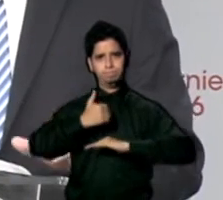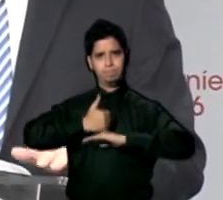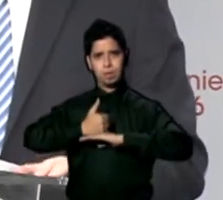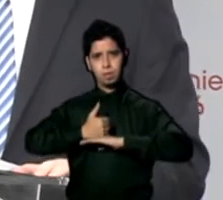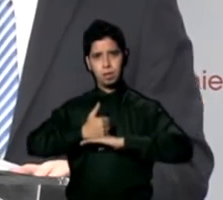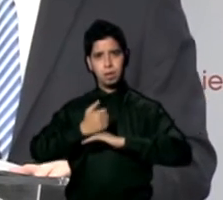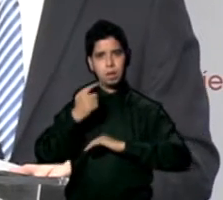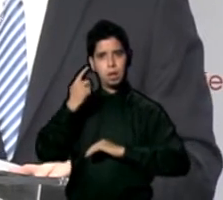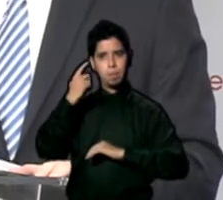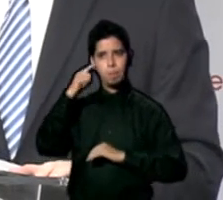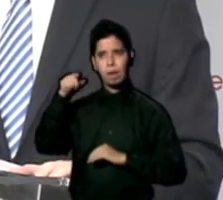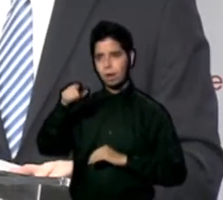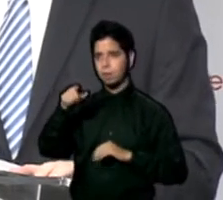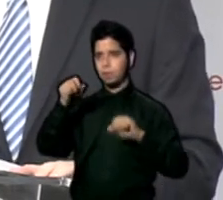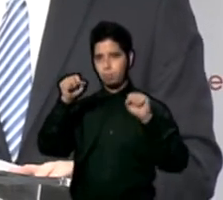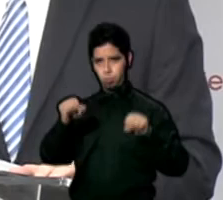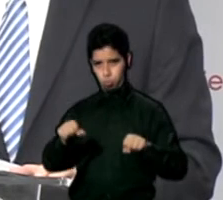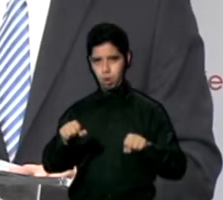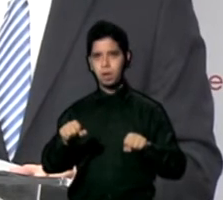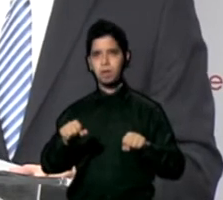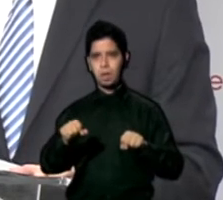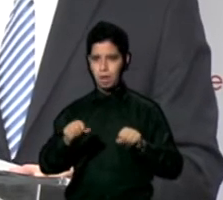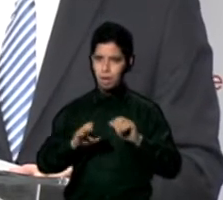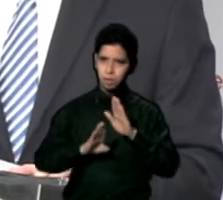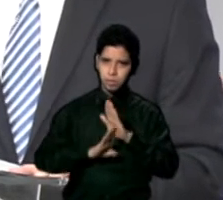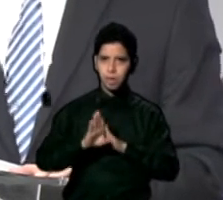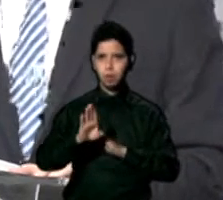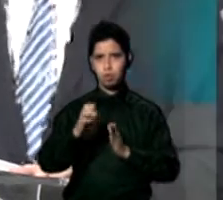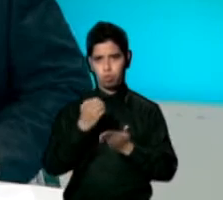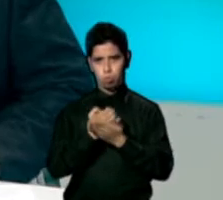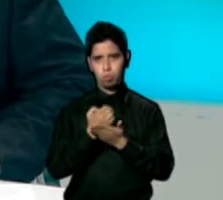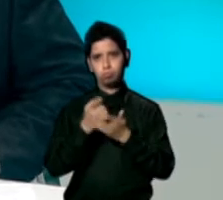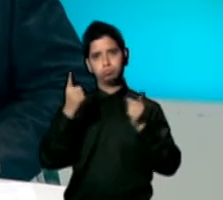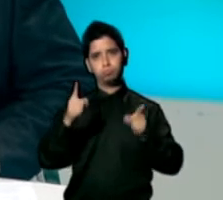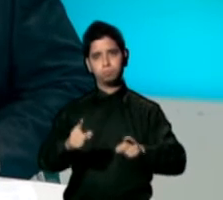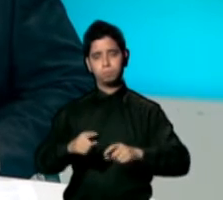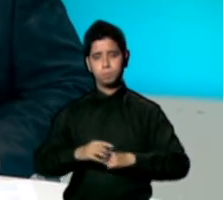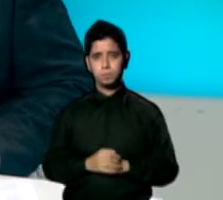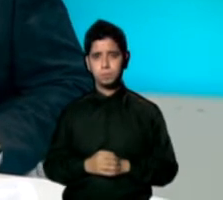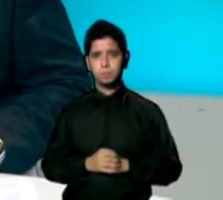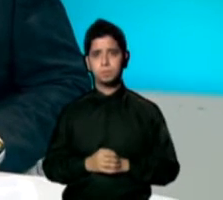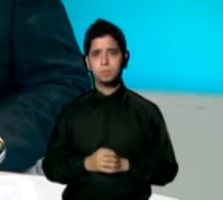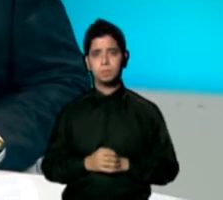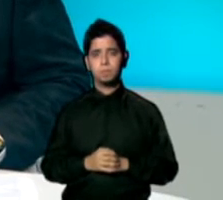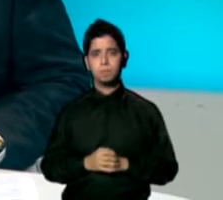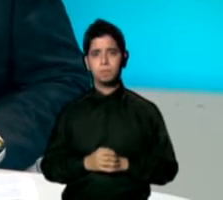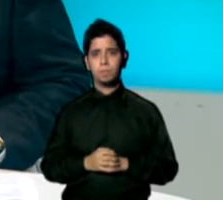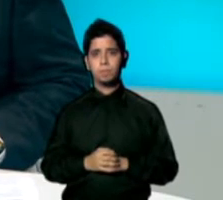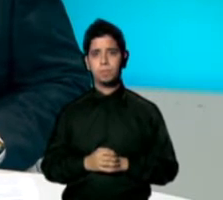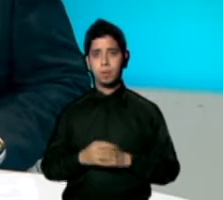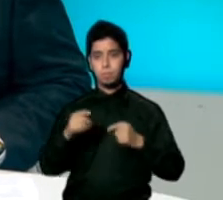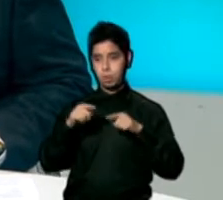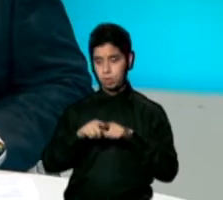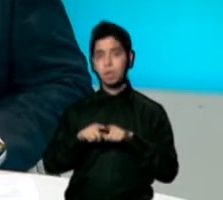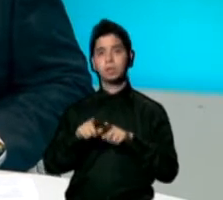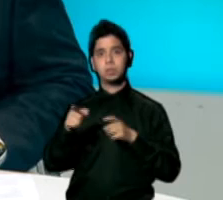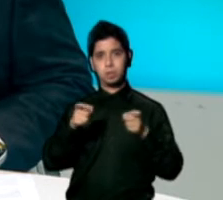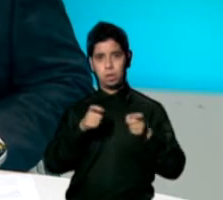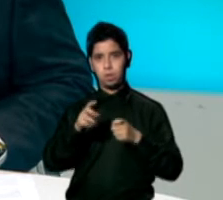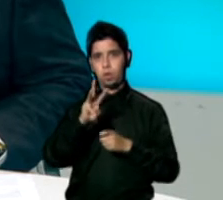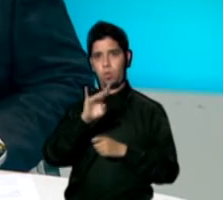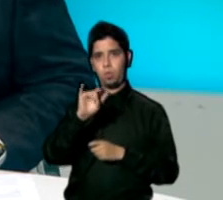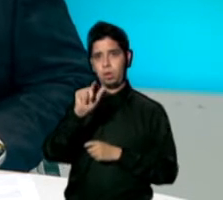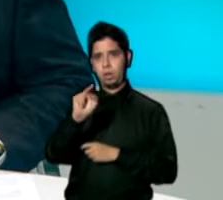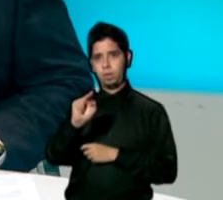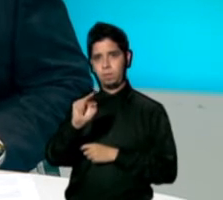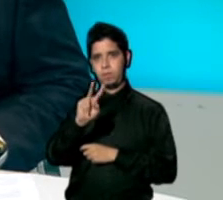pronta recuperación fiscal y su desarrollo económico. Mientras, el secretario general del Partido Nuevo Progresista, William